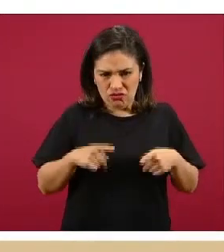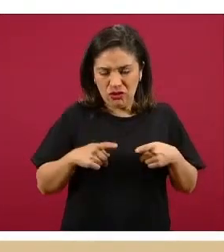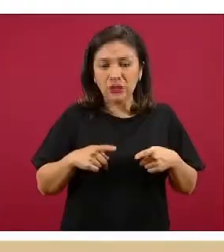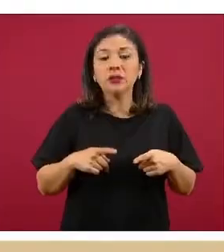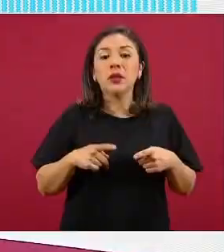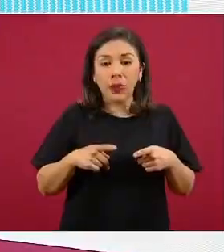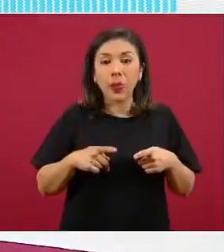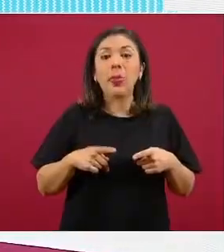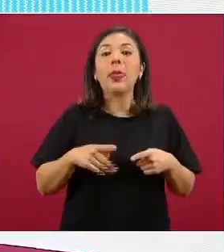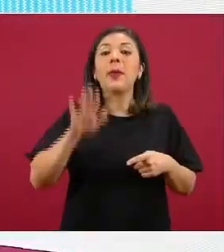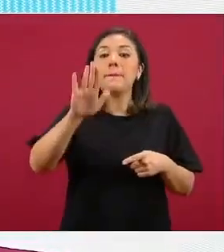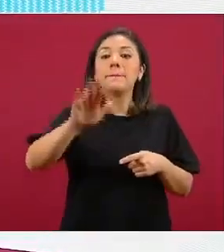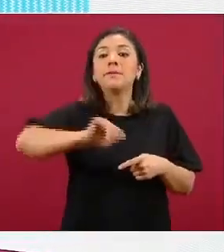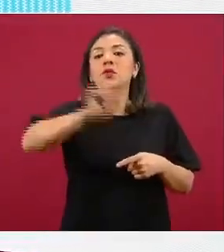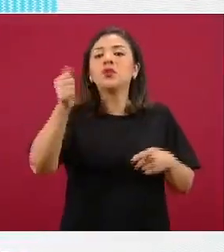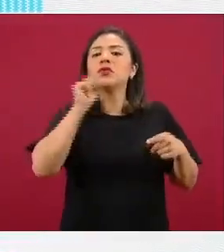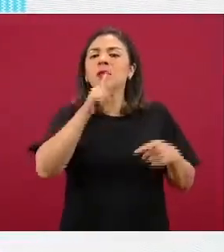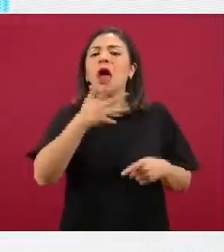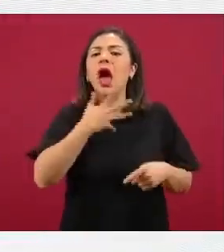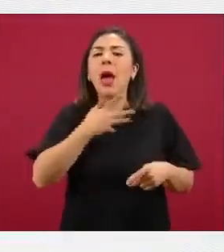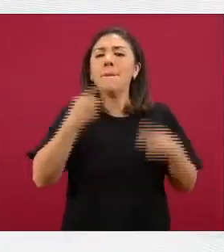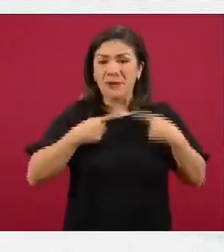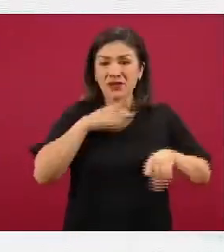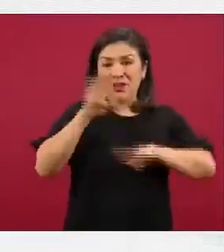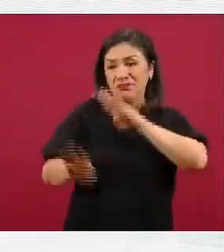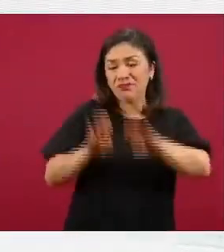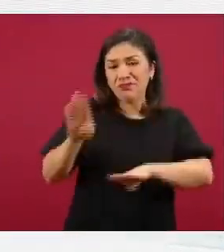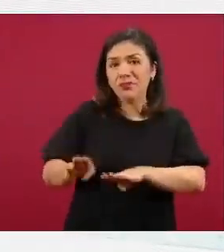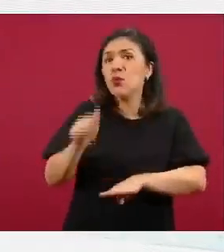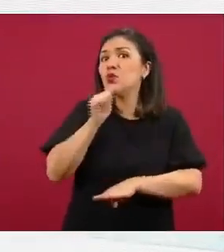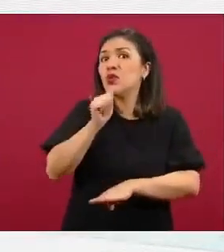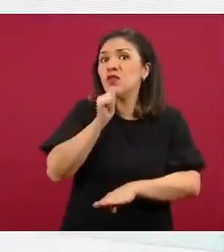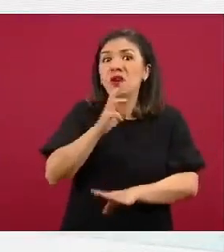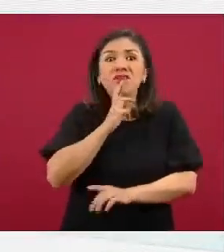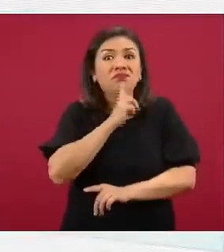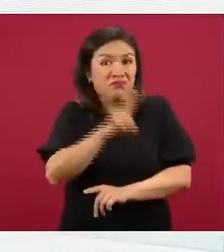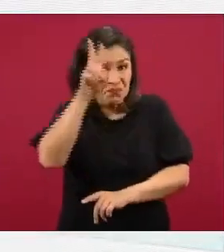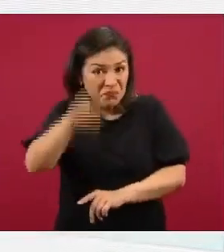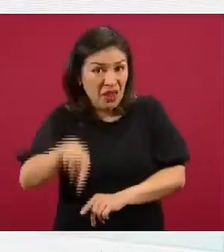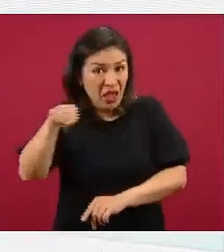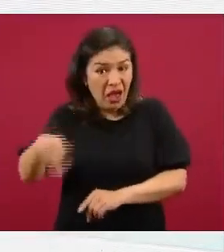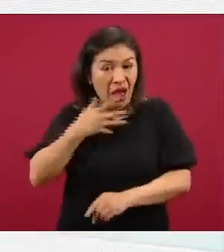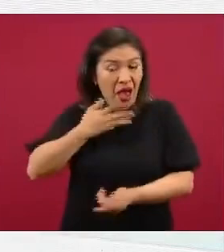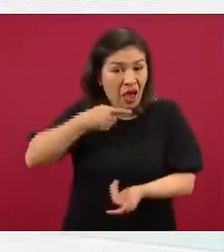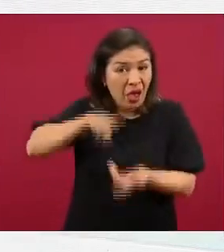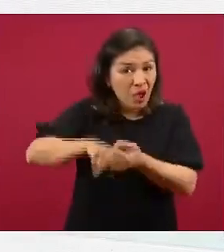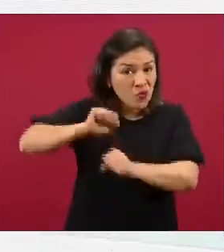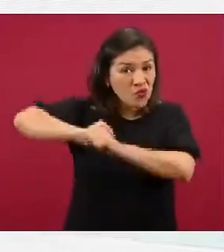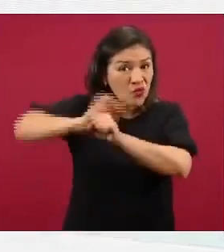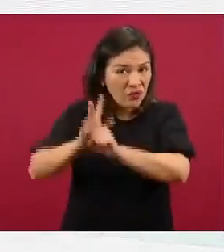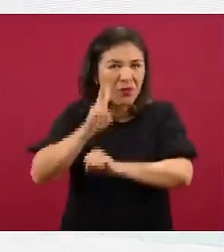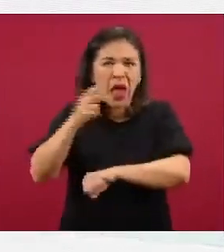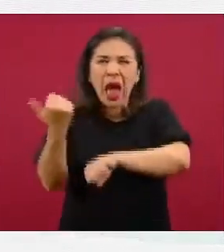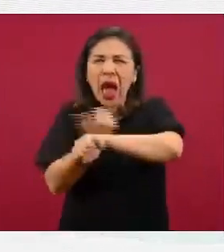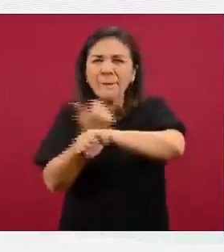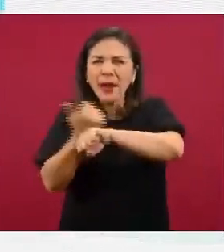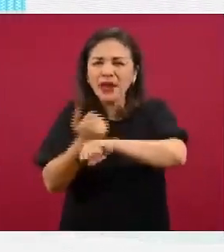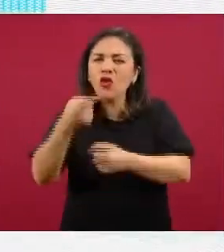105.655, pues también tenemos defunciones que todavía estamos en posibilidad de resultados, que es este este pedazo amarillo, que